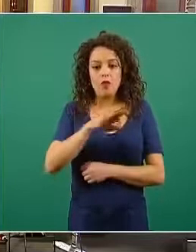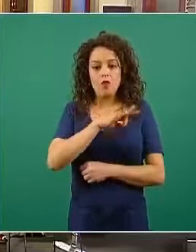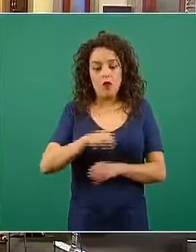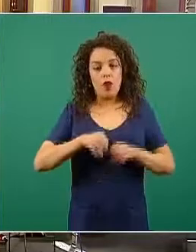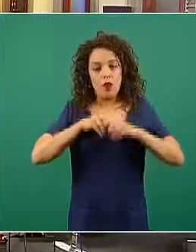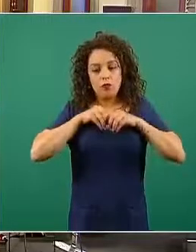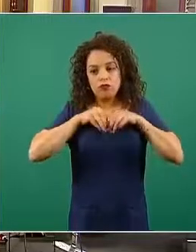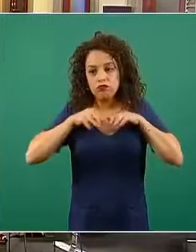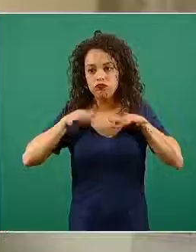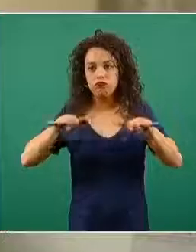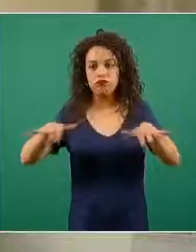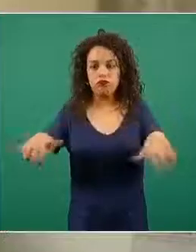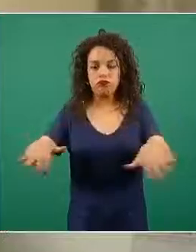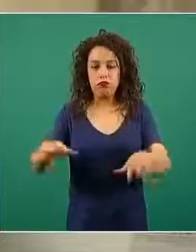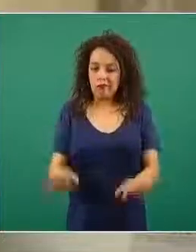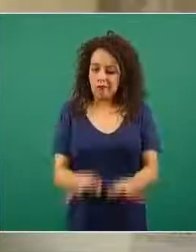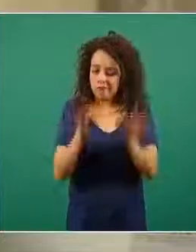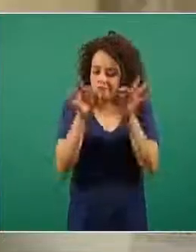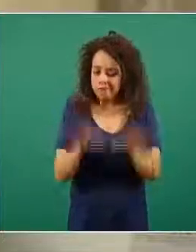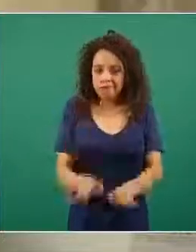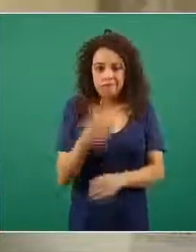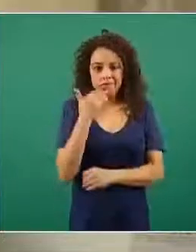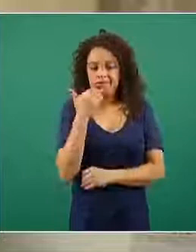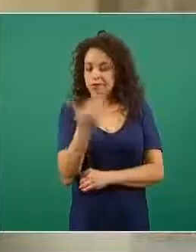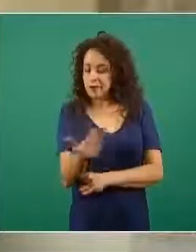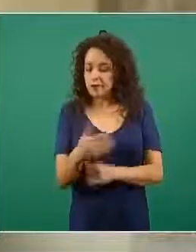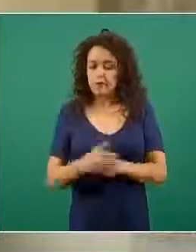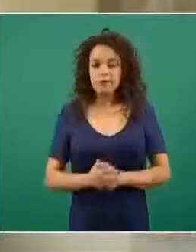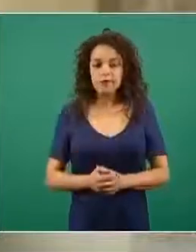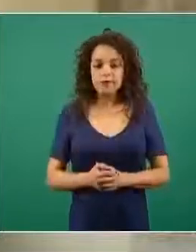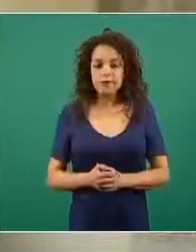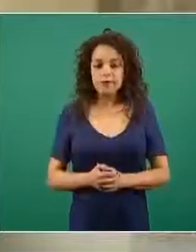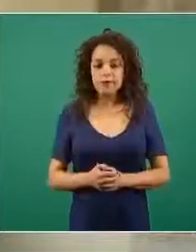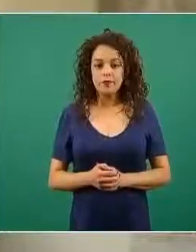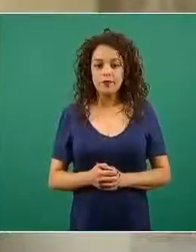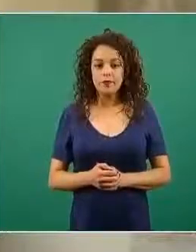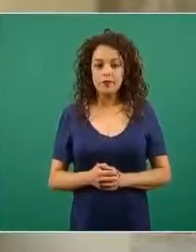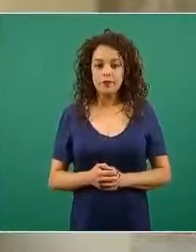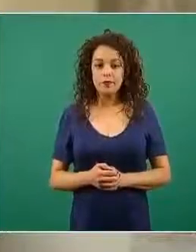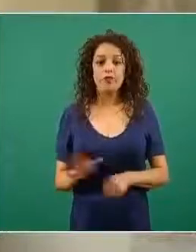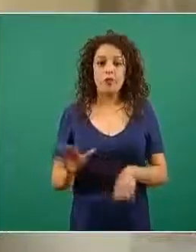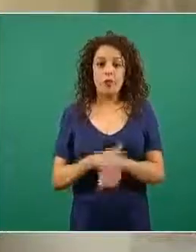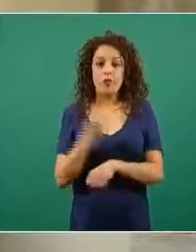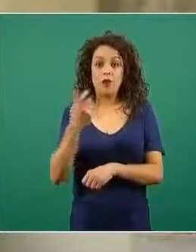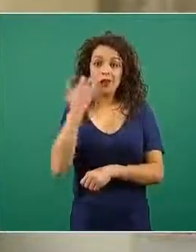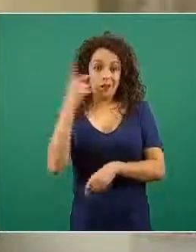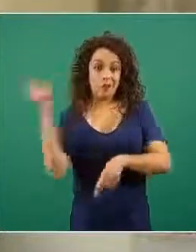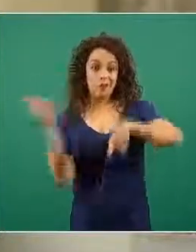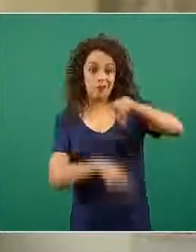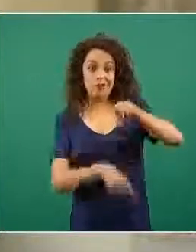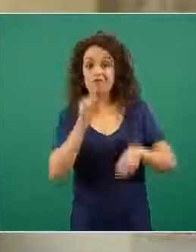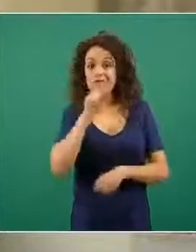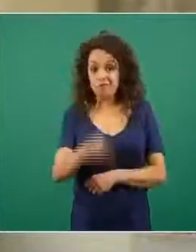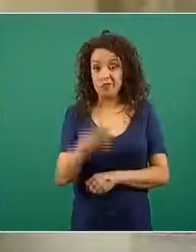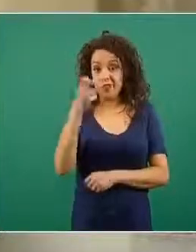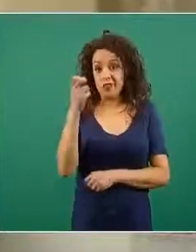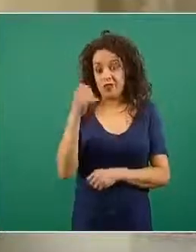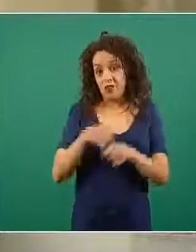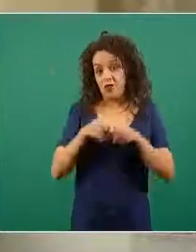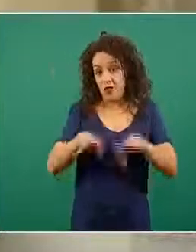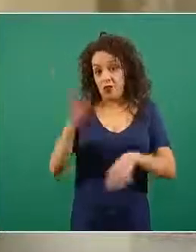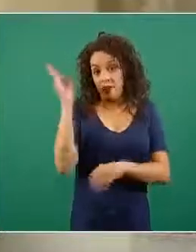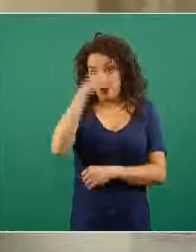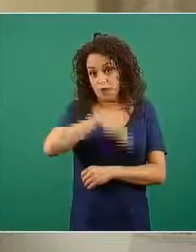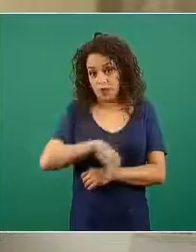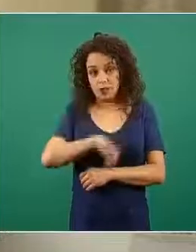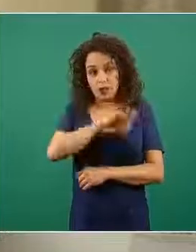de una manera correcta y fehaciente, luchando también contra la infodemia. Quisiera ver si se pudiera hacer algún tipo de estadística, algún tipo